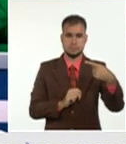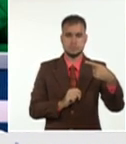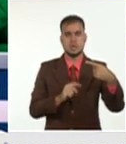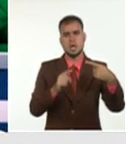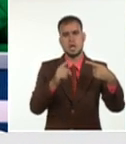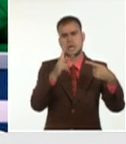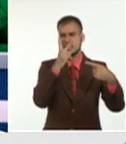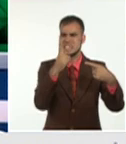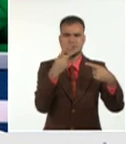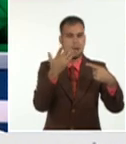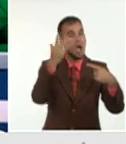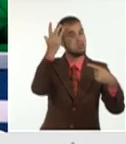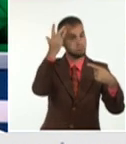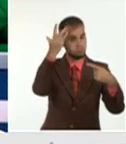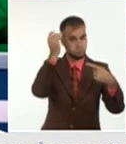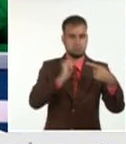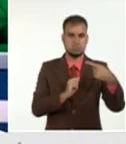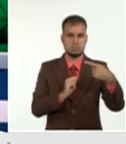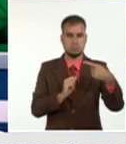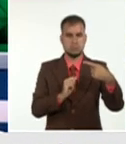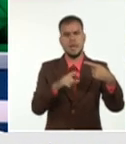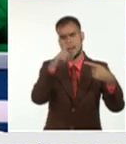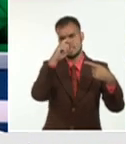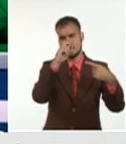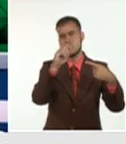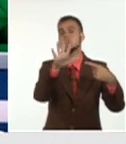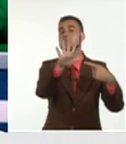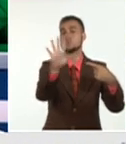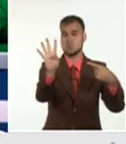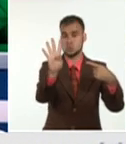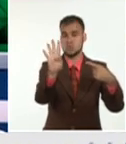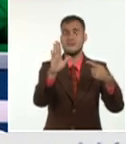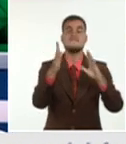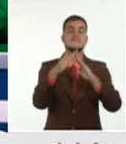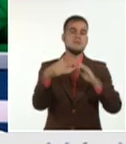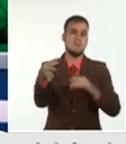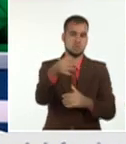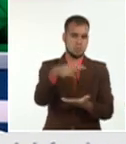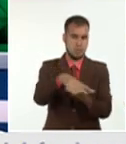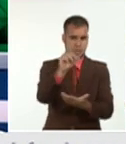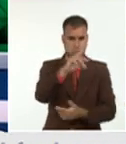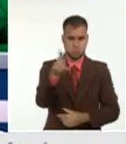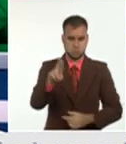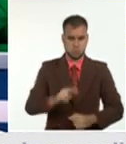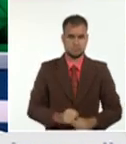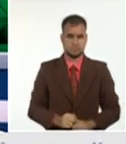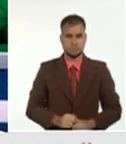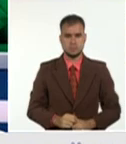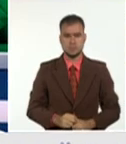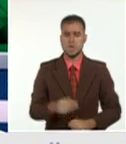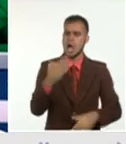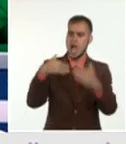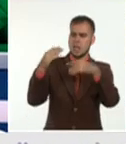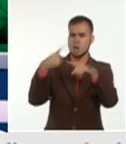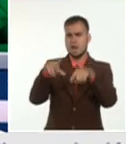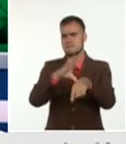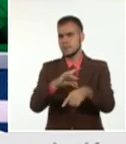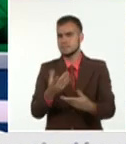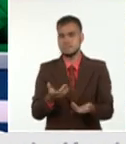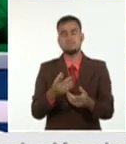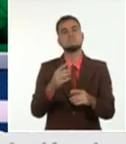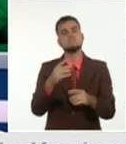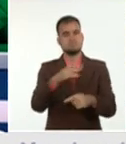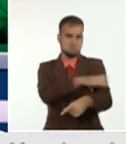neurocirugía, de 54 años de edad, del municipio Plaza, con antecedentes de hipertensión arterial y diabetes